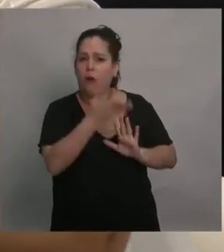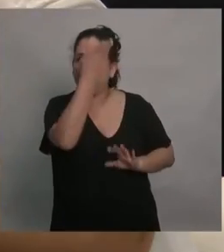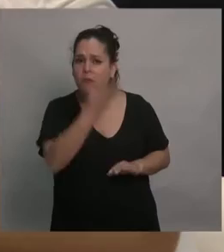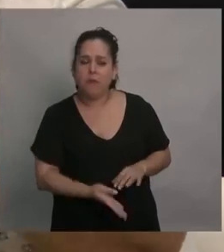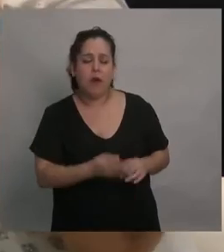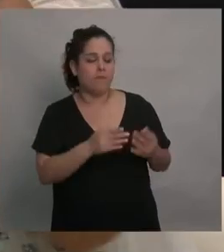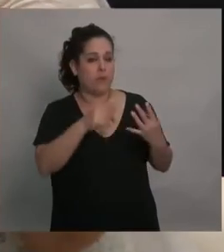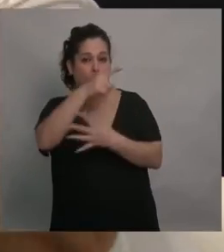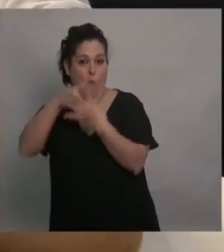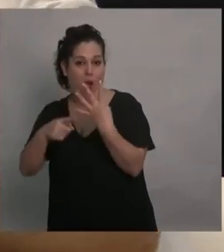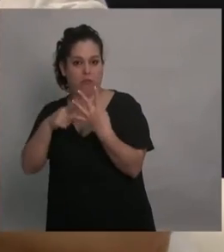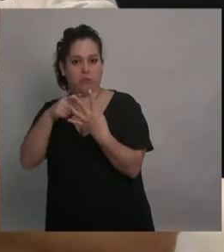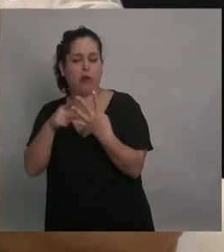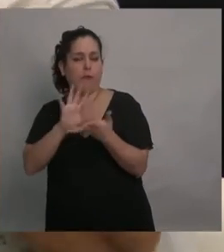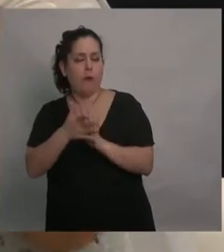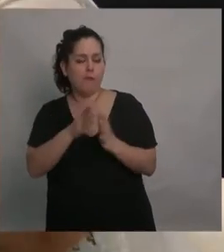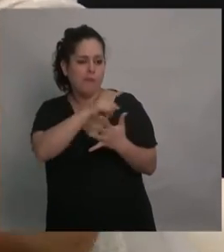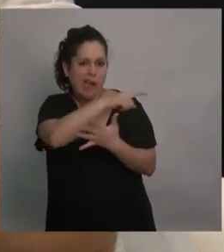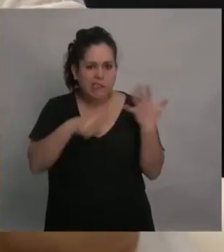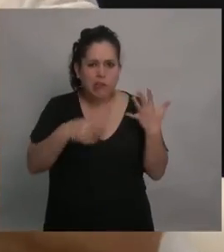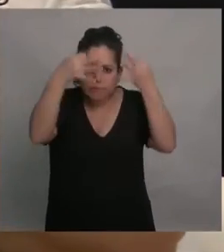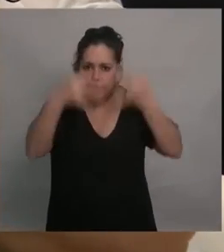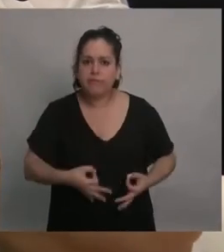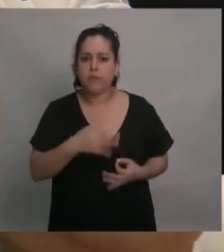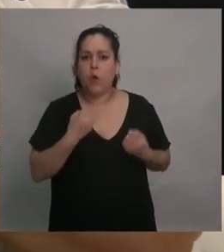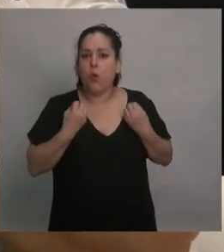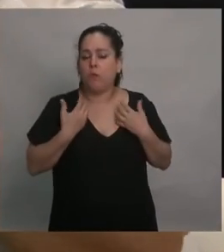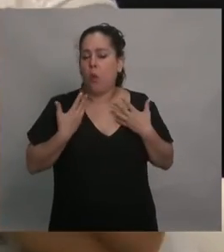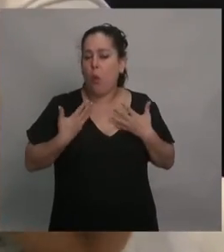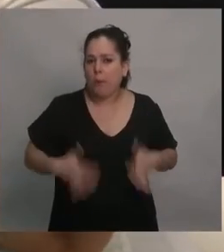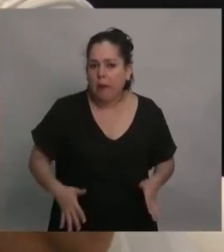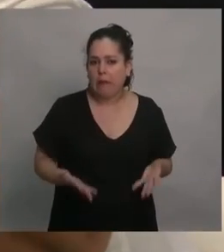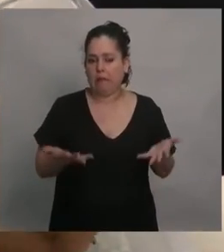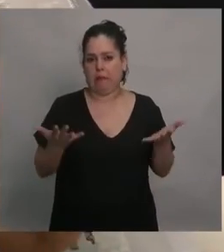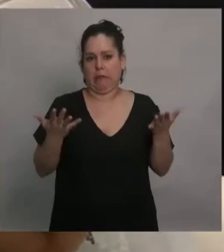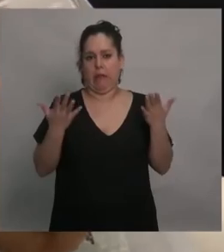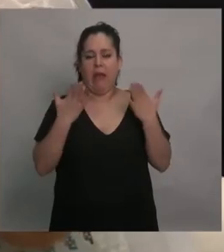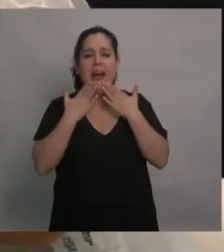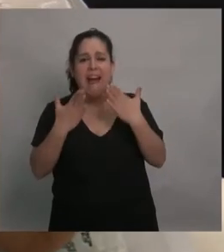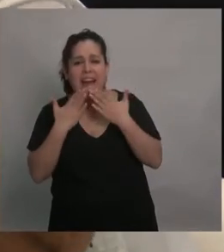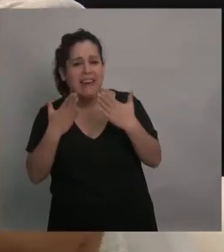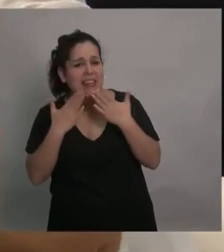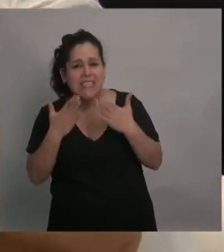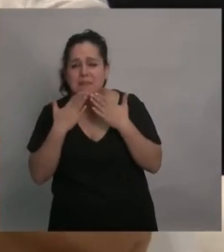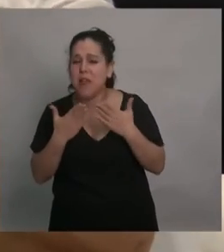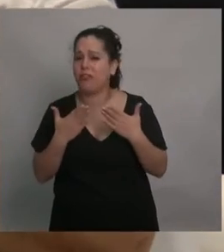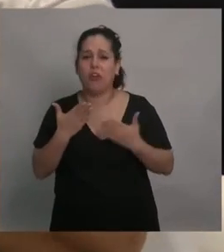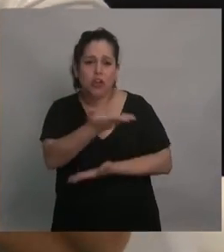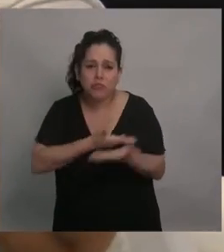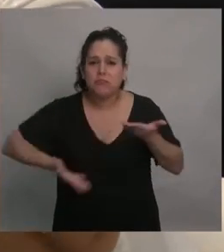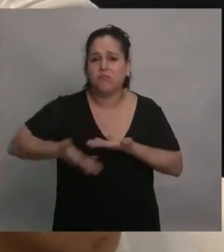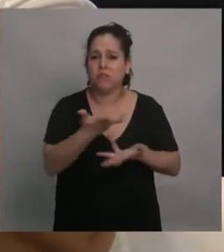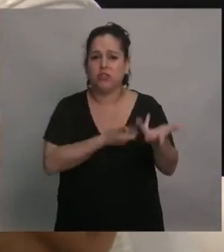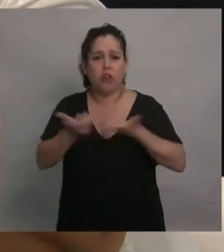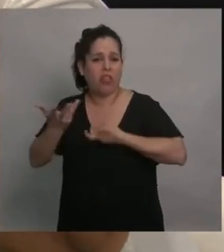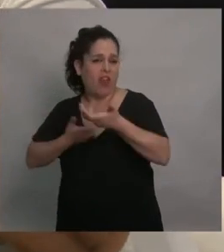los cuatro más, su humildad, su dedicación a la revolución, su agradecimiento infinito a la solidaridad.